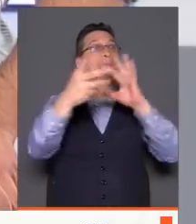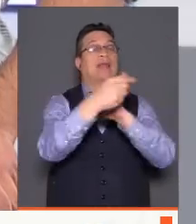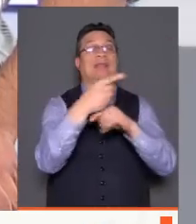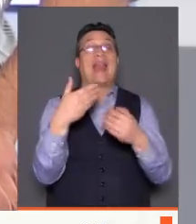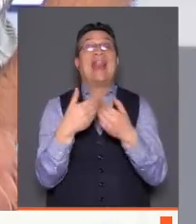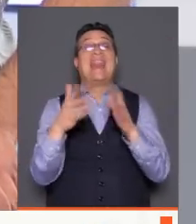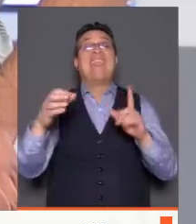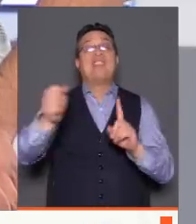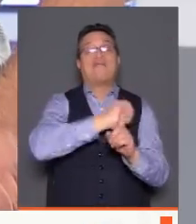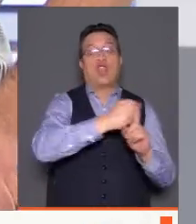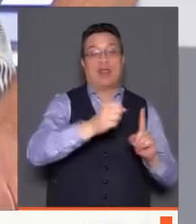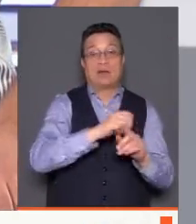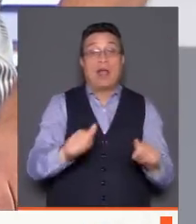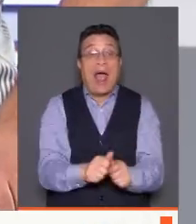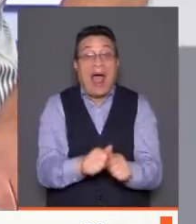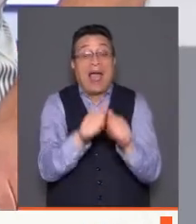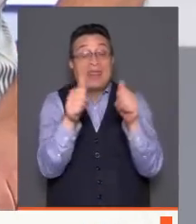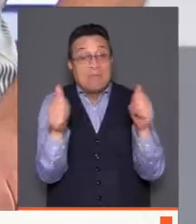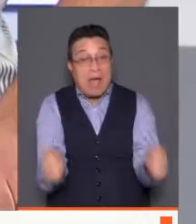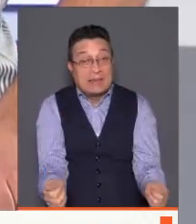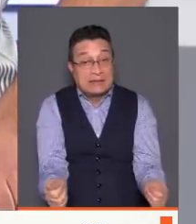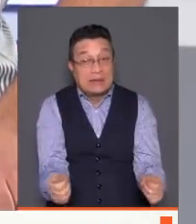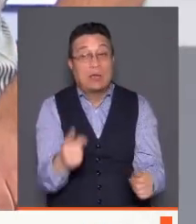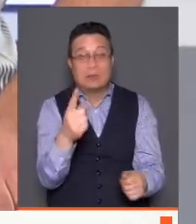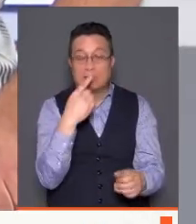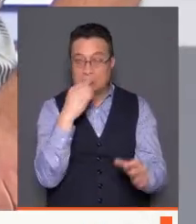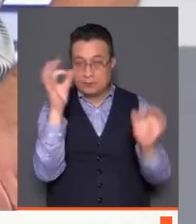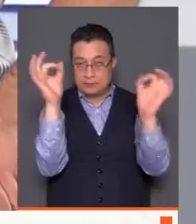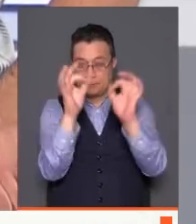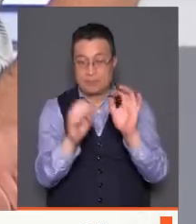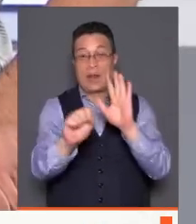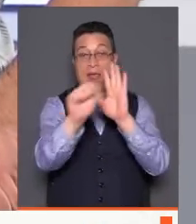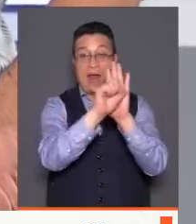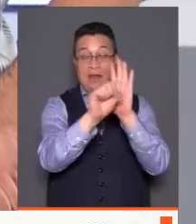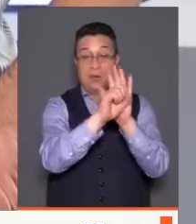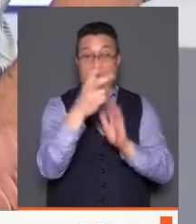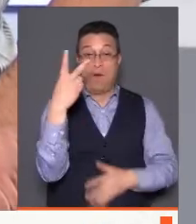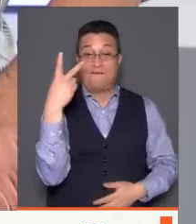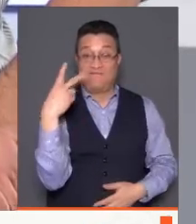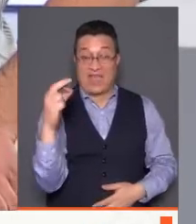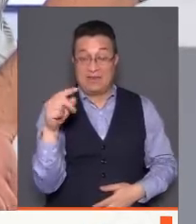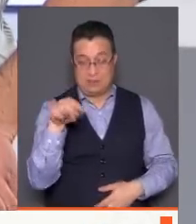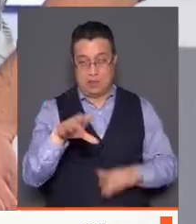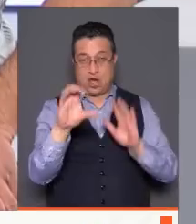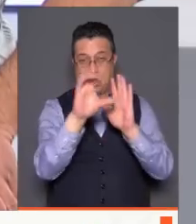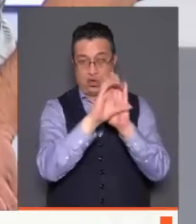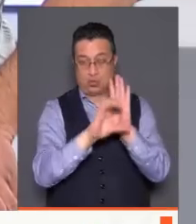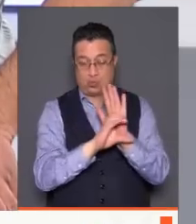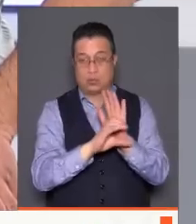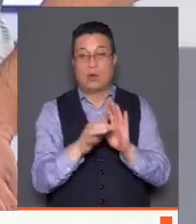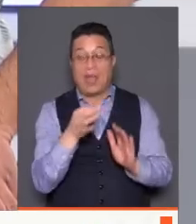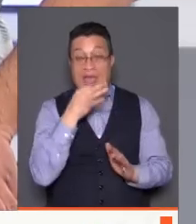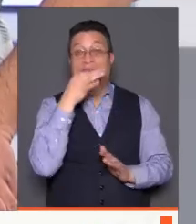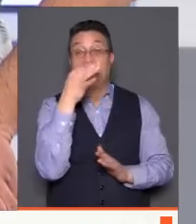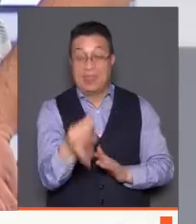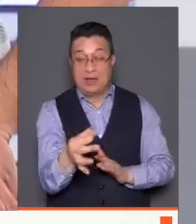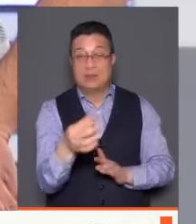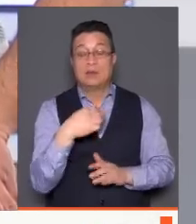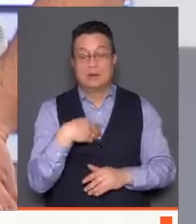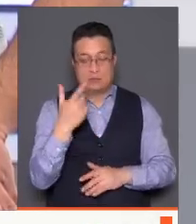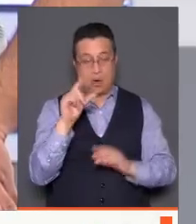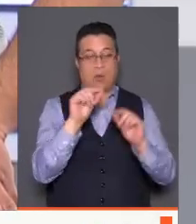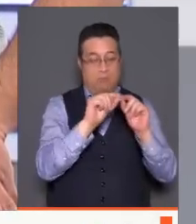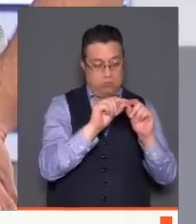Y además, quería hacer una precisión, el artículo 20 de esta Constitución consagra el principio de la